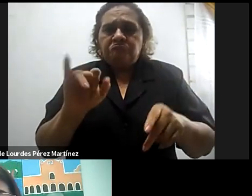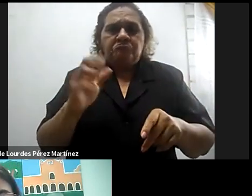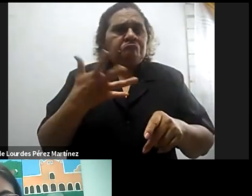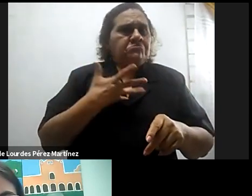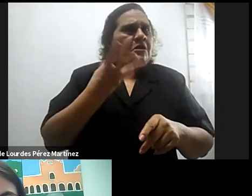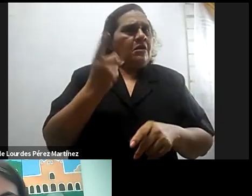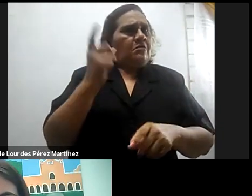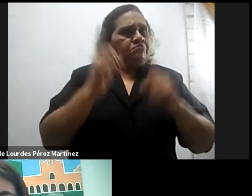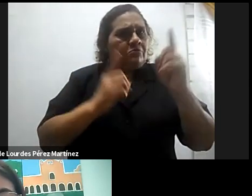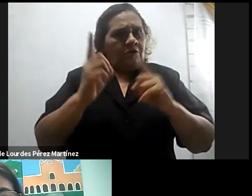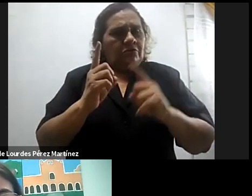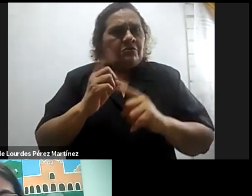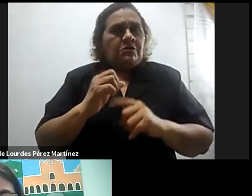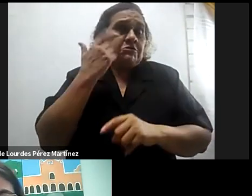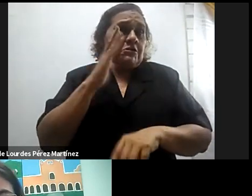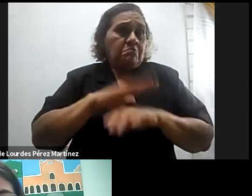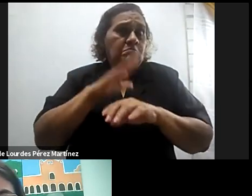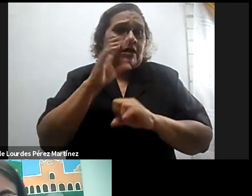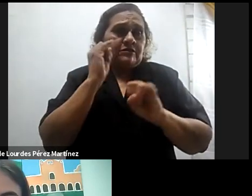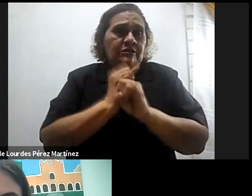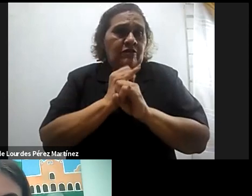duda, si quieren tener más información, pues